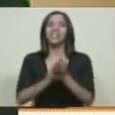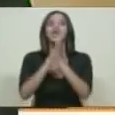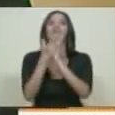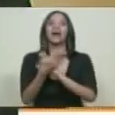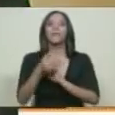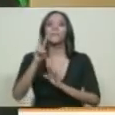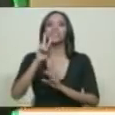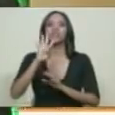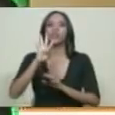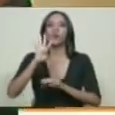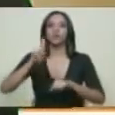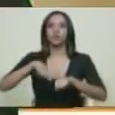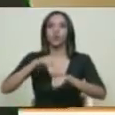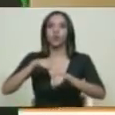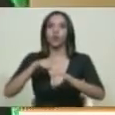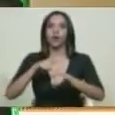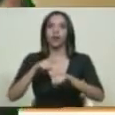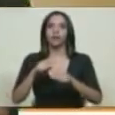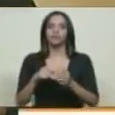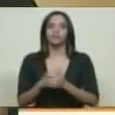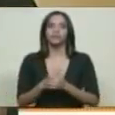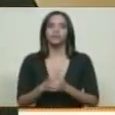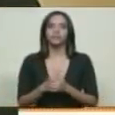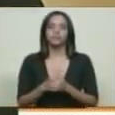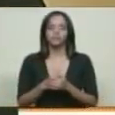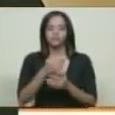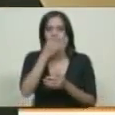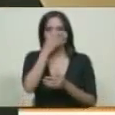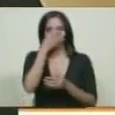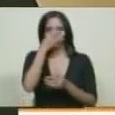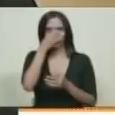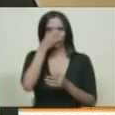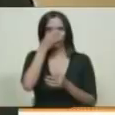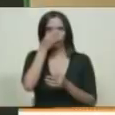24 horas. Yo estuve en Excelsior Orgama un día antes y al día